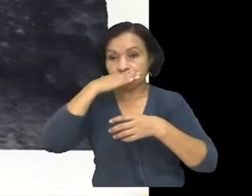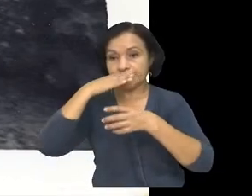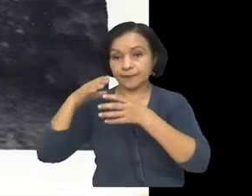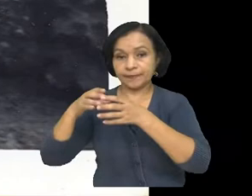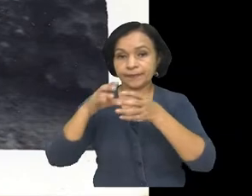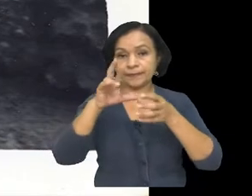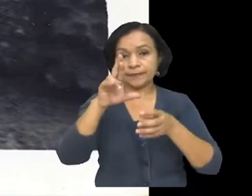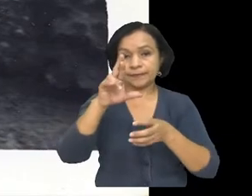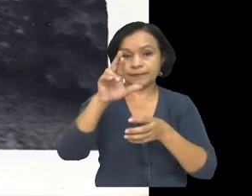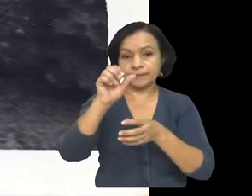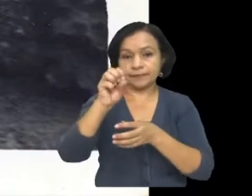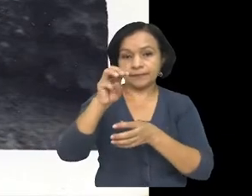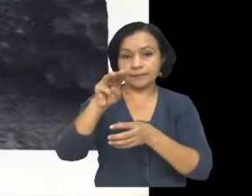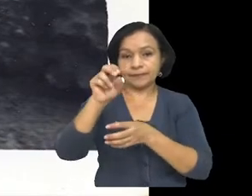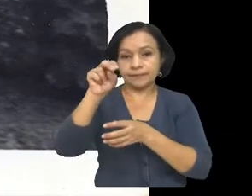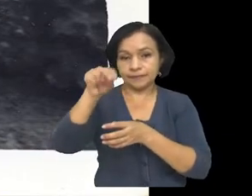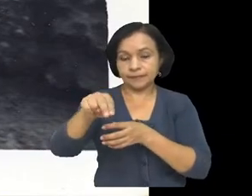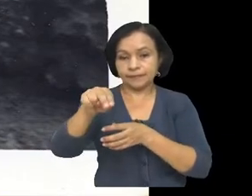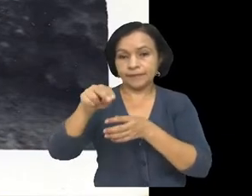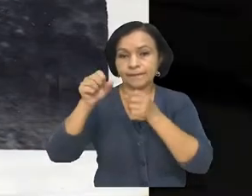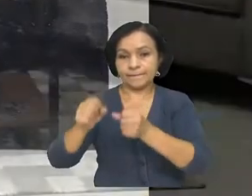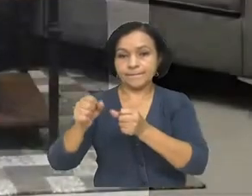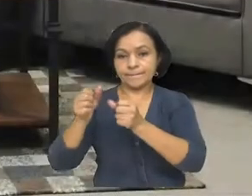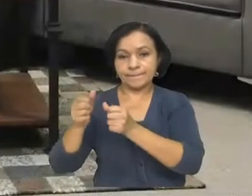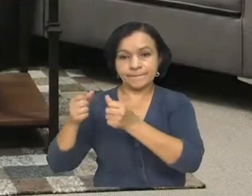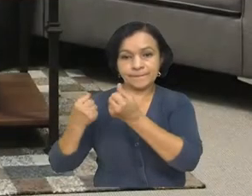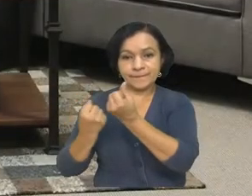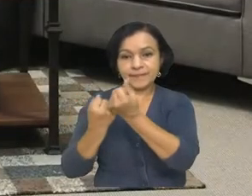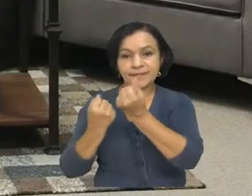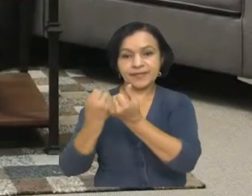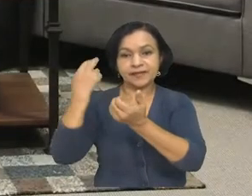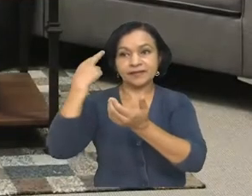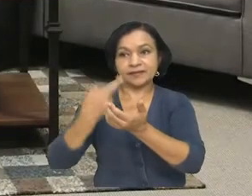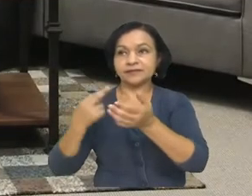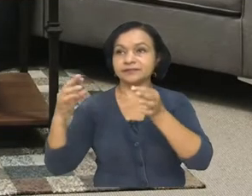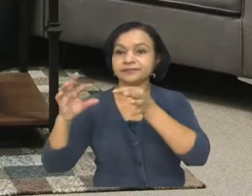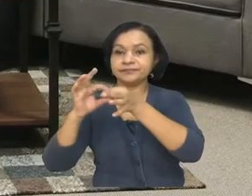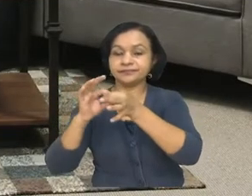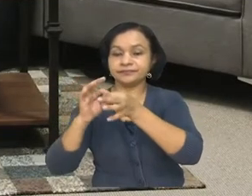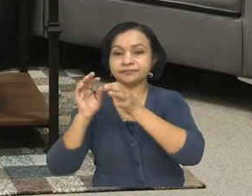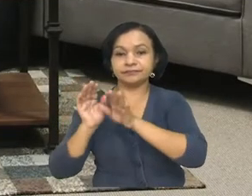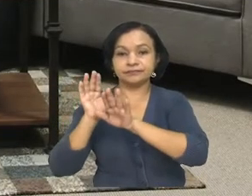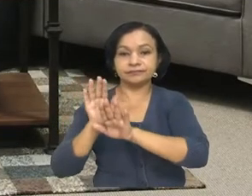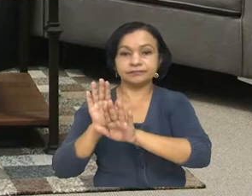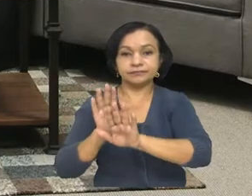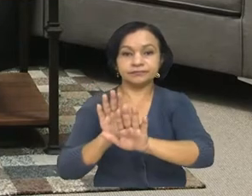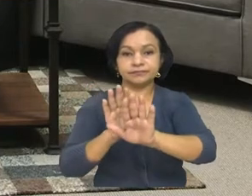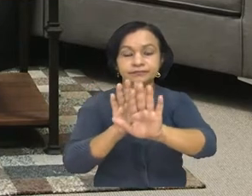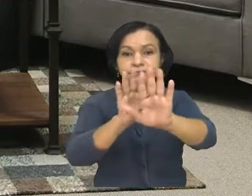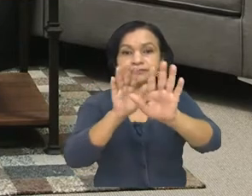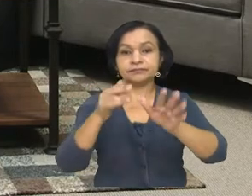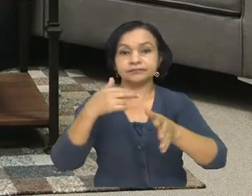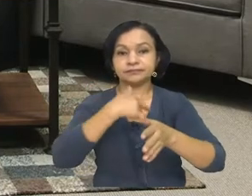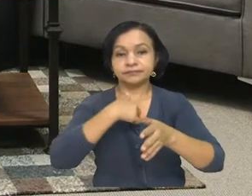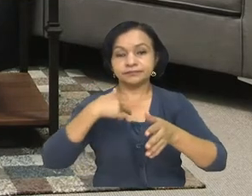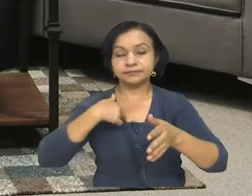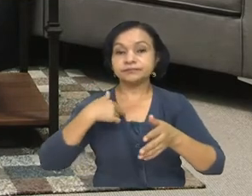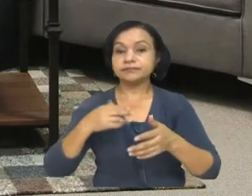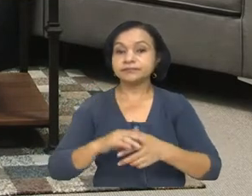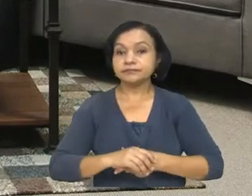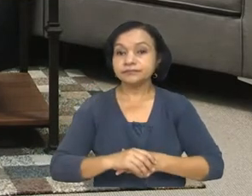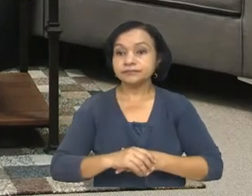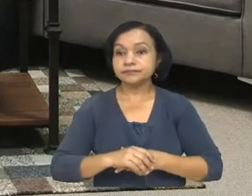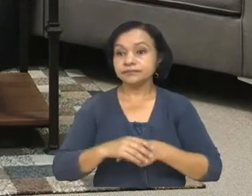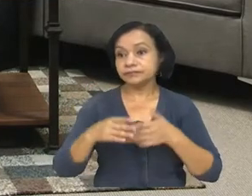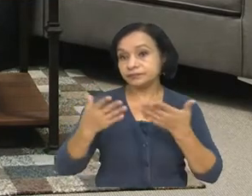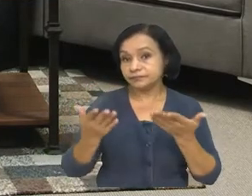Ramón Cabrales, que ya desde ahí yo lo recuerdo, ¿verdad? Entonces justamente nos comenzaron a dar, nosotros habíamos recibido un